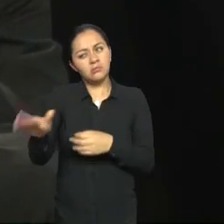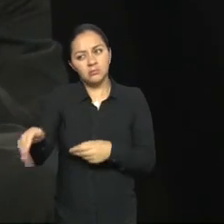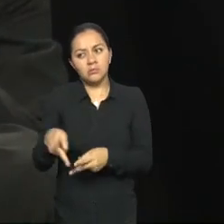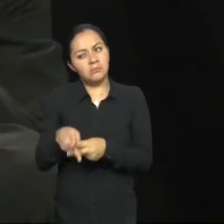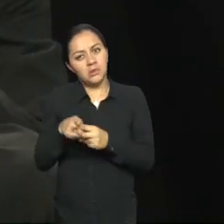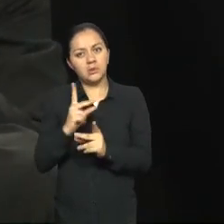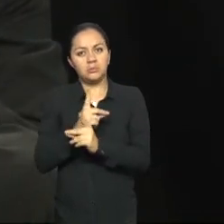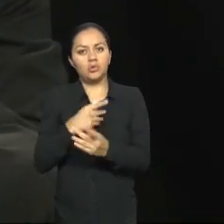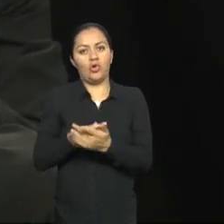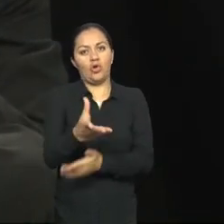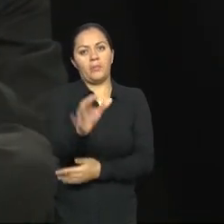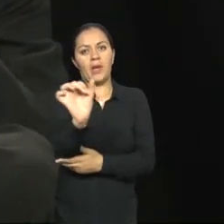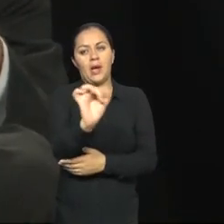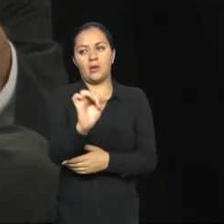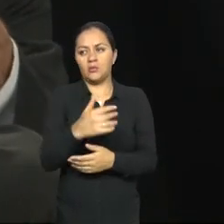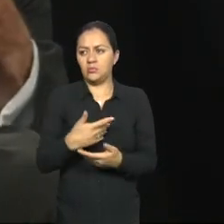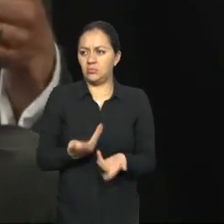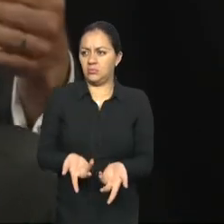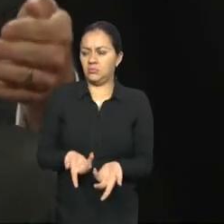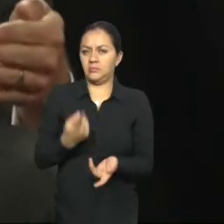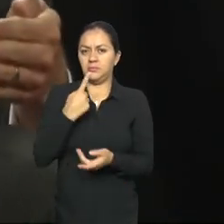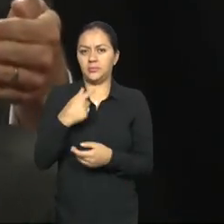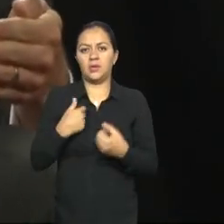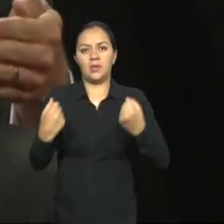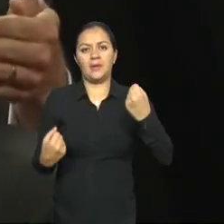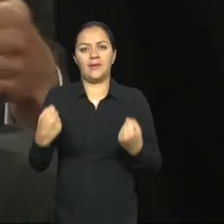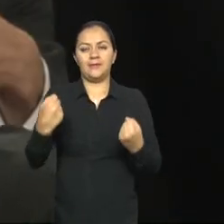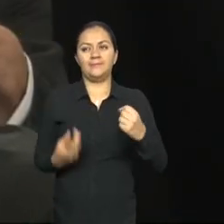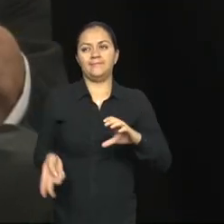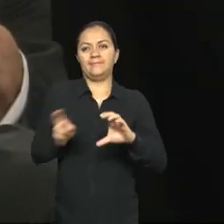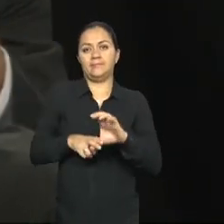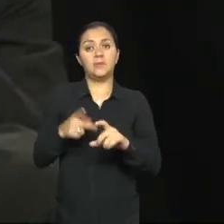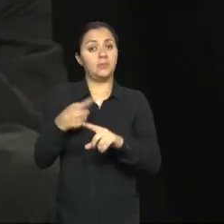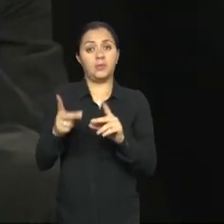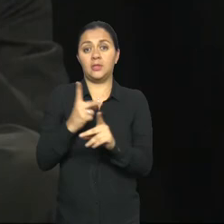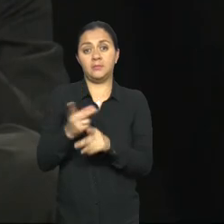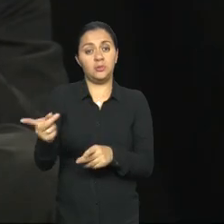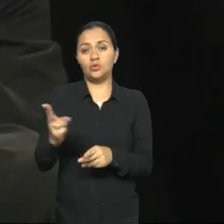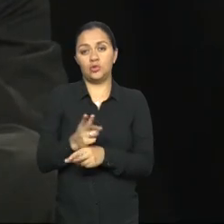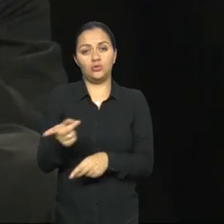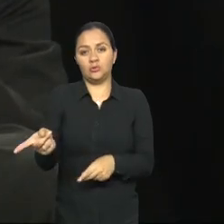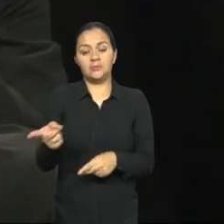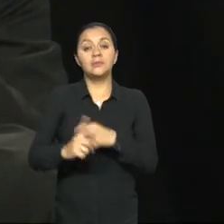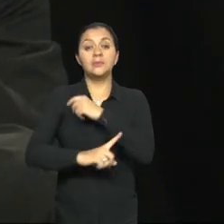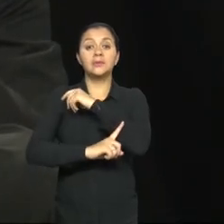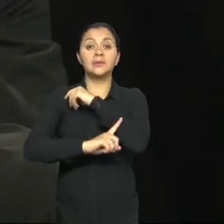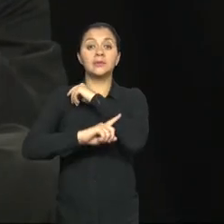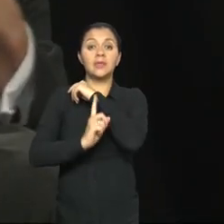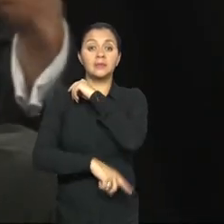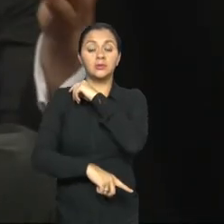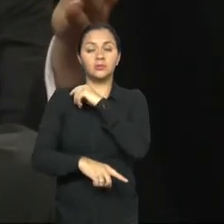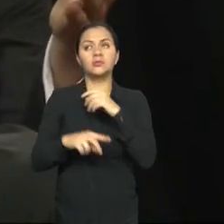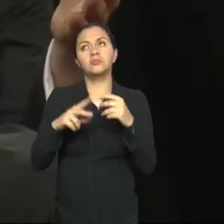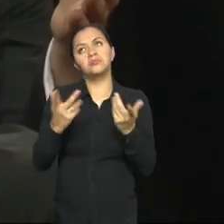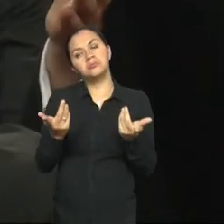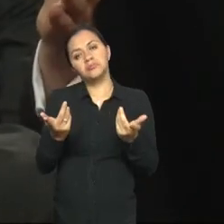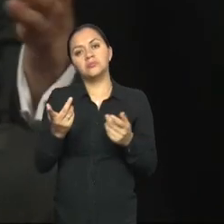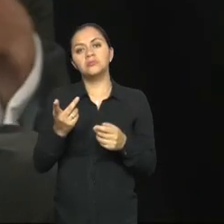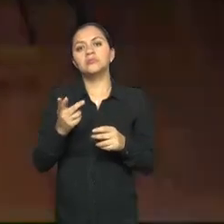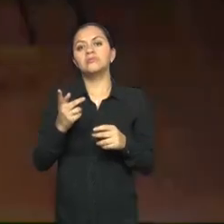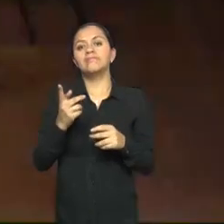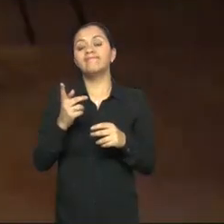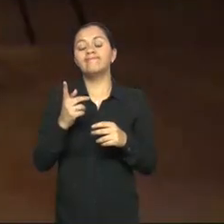Familiares que tenían, ellos ocupaban los vehículos y no eran utilizados. Y las sanciones obviamente van desde temas